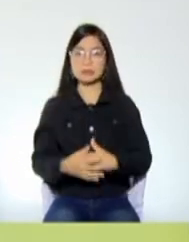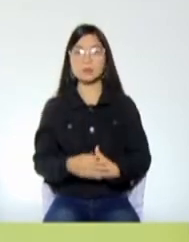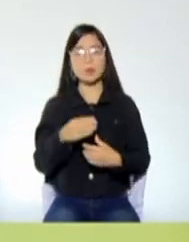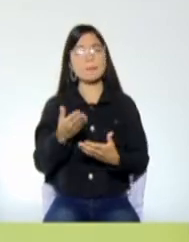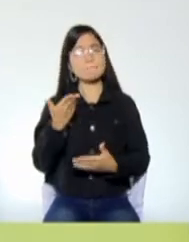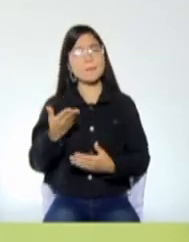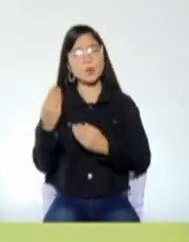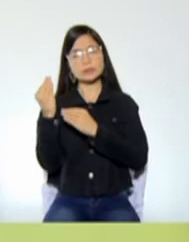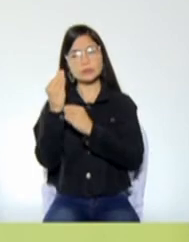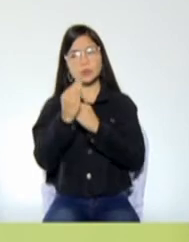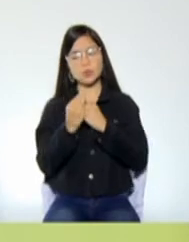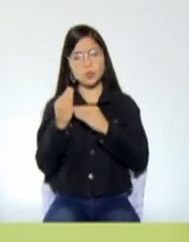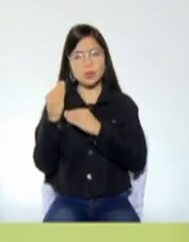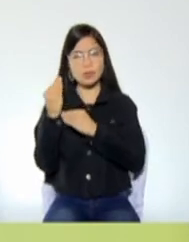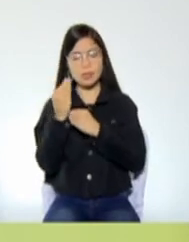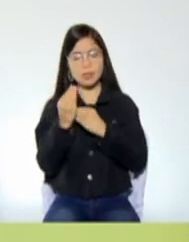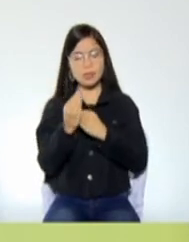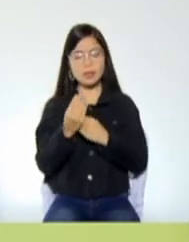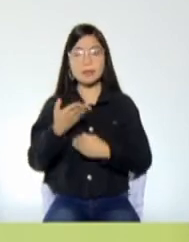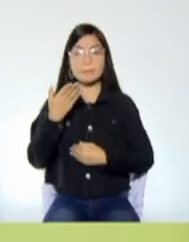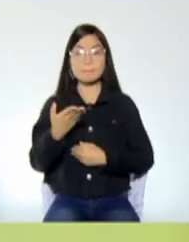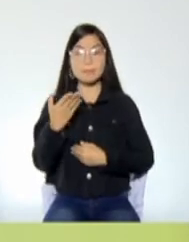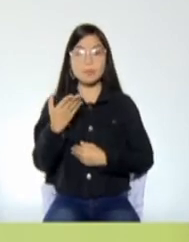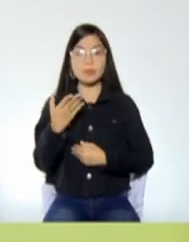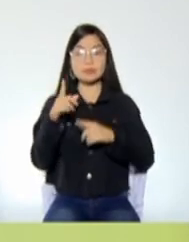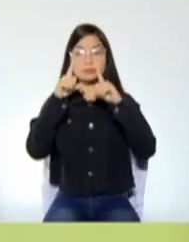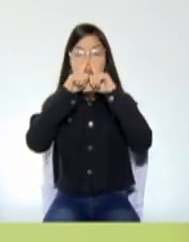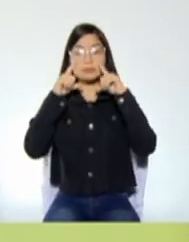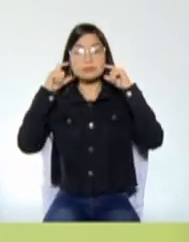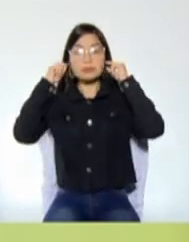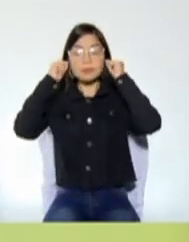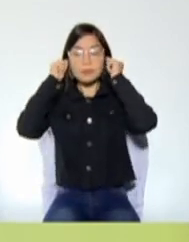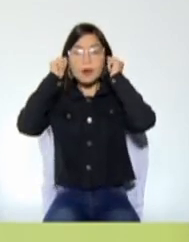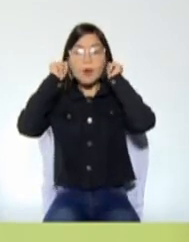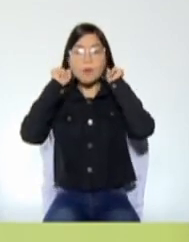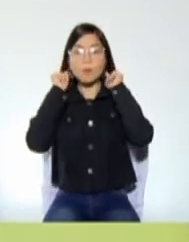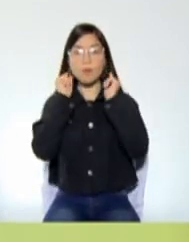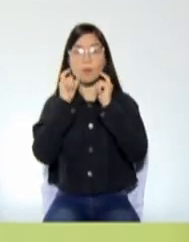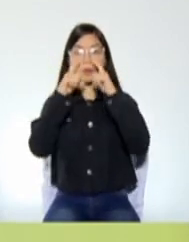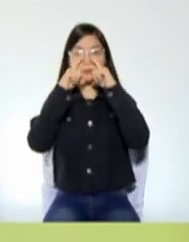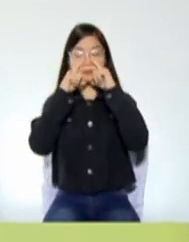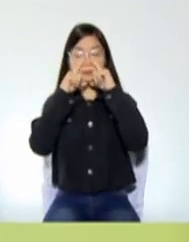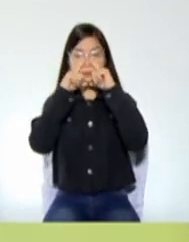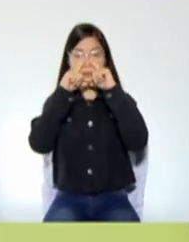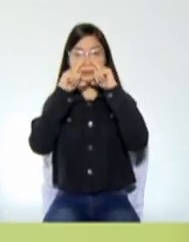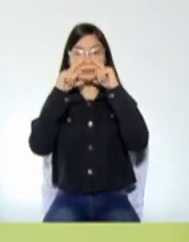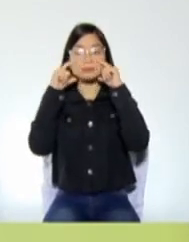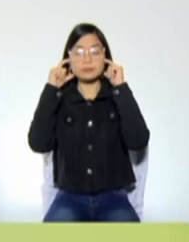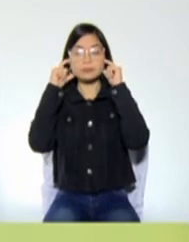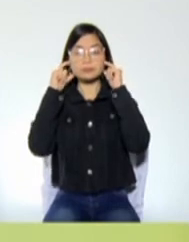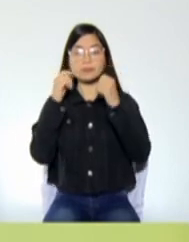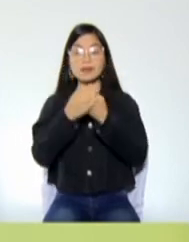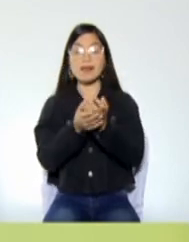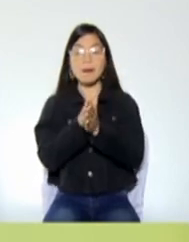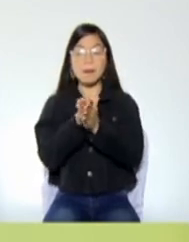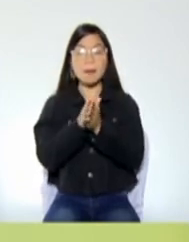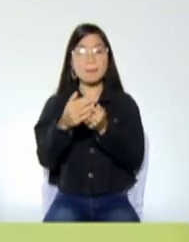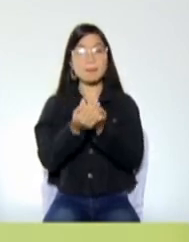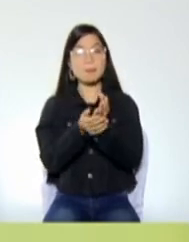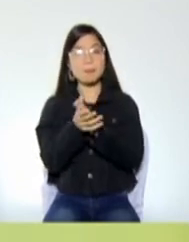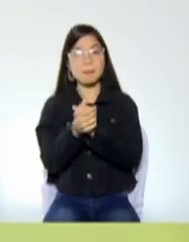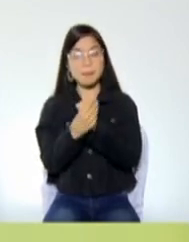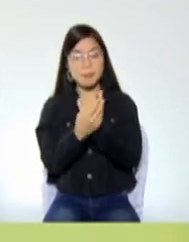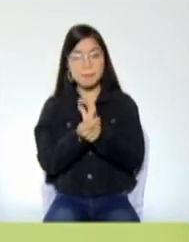importante cuidarnos, es importante que nos aseguremos de usar el tapaboca tapando siempre nariz y boca, debemos lavarnos las manos